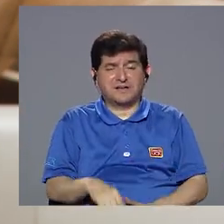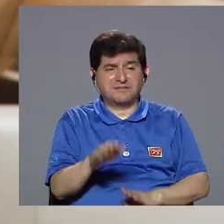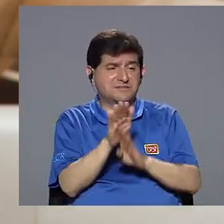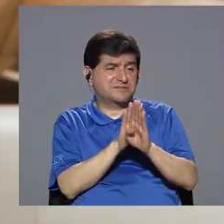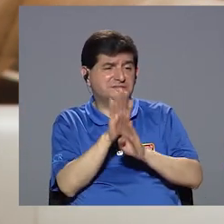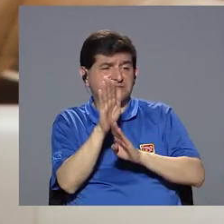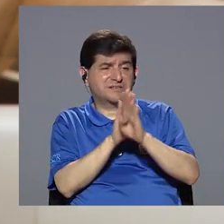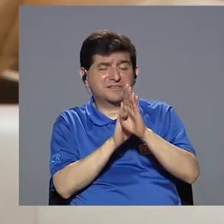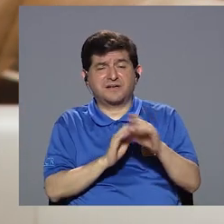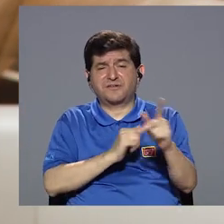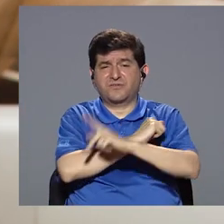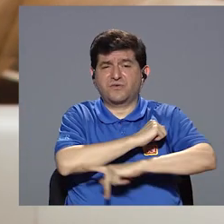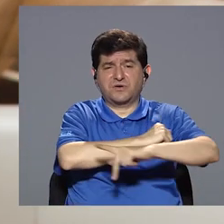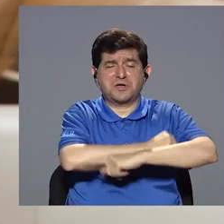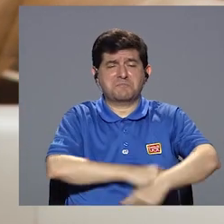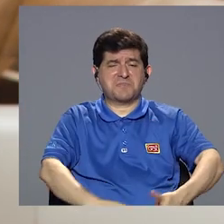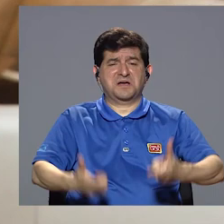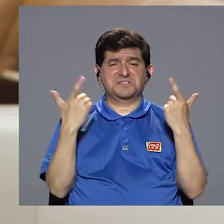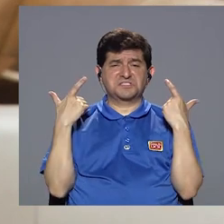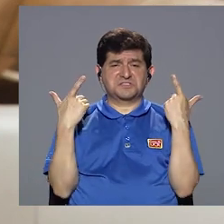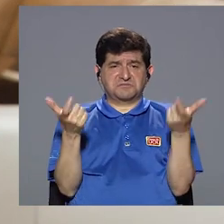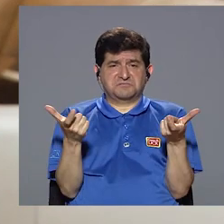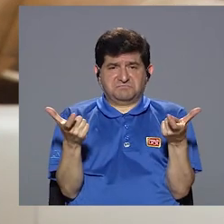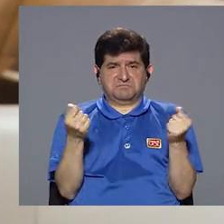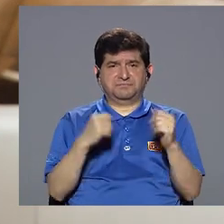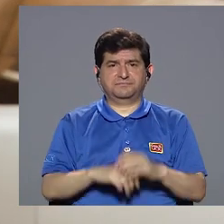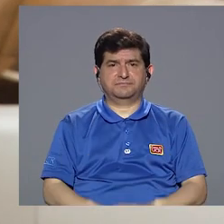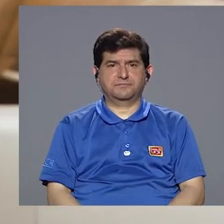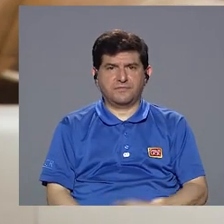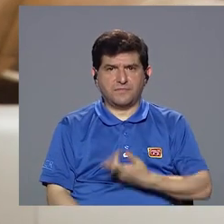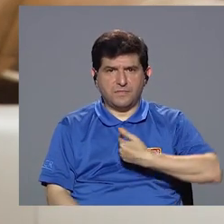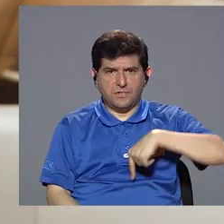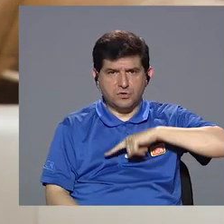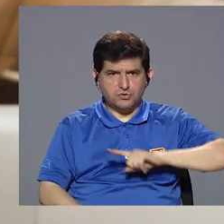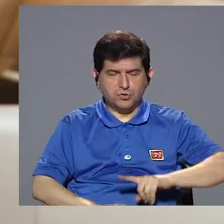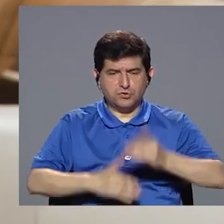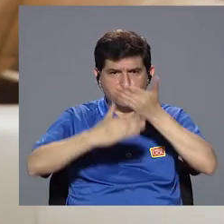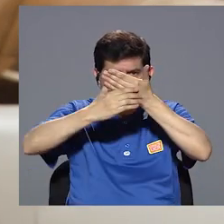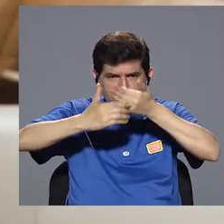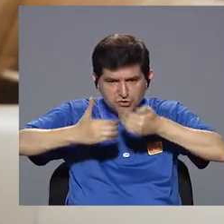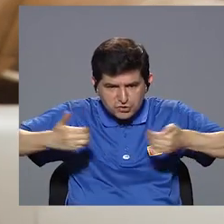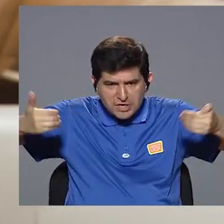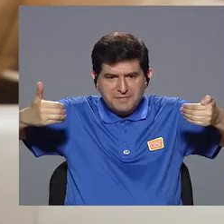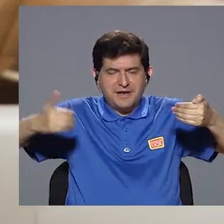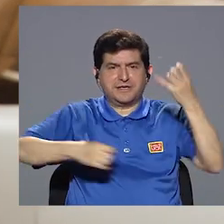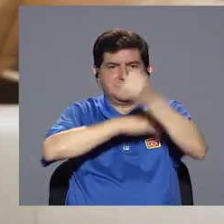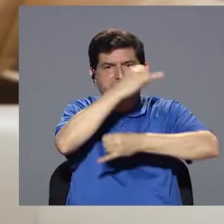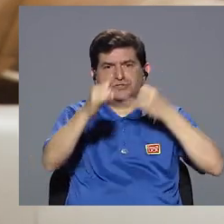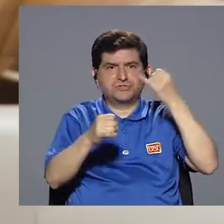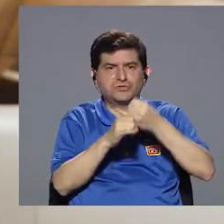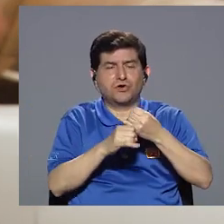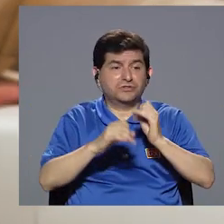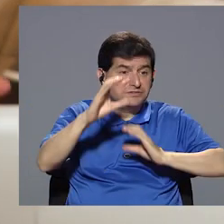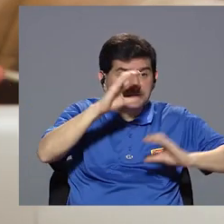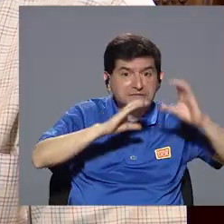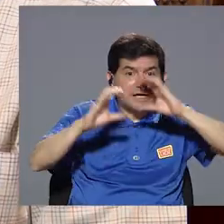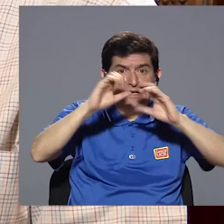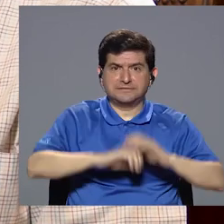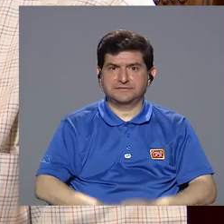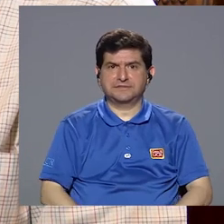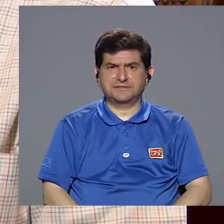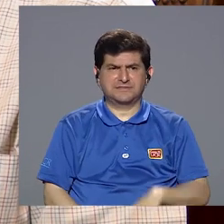desarrollen los países más más ricos haríamos una división internacional de la ciencia